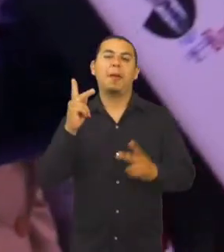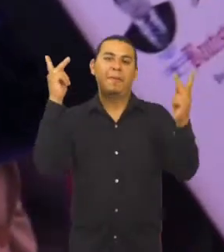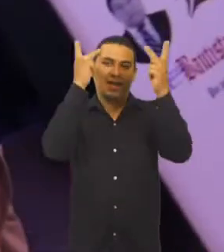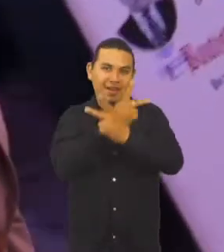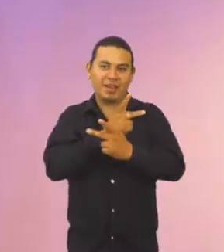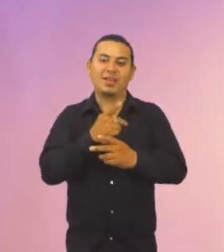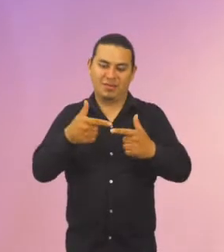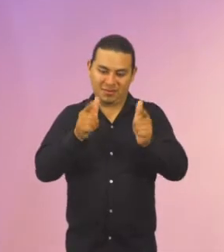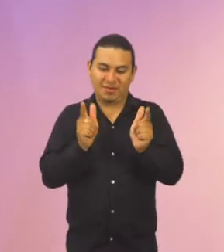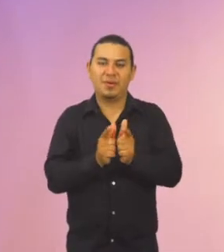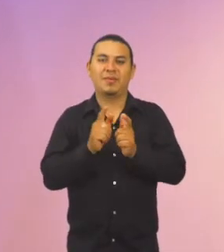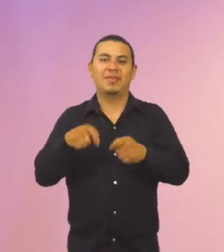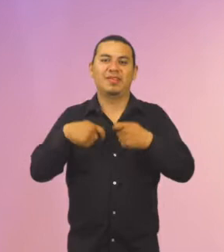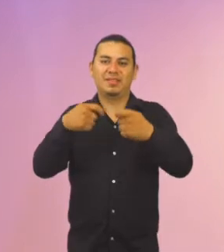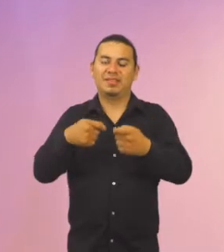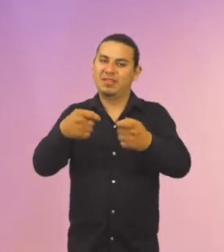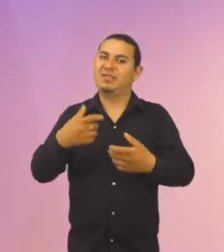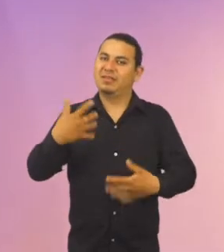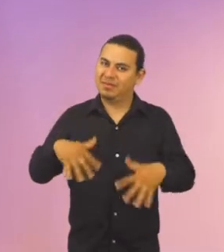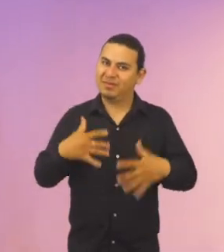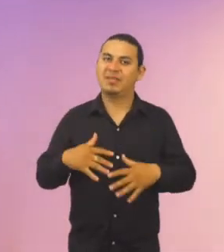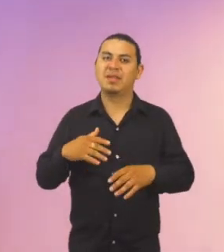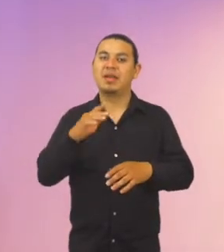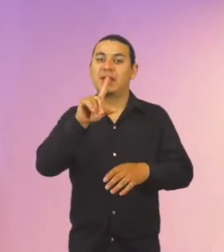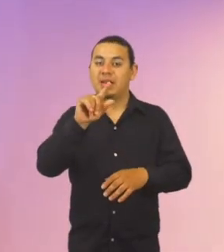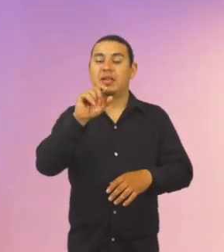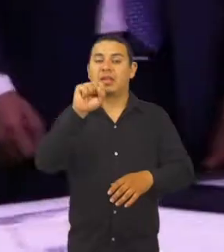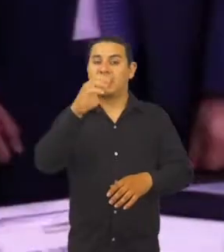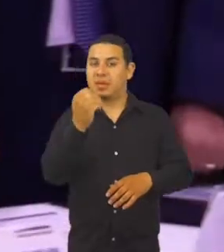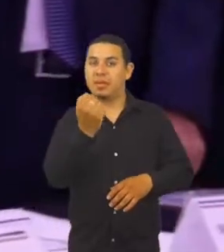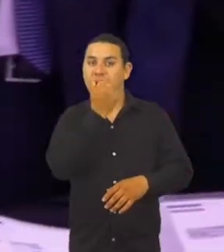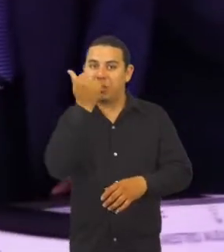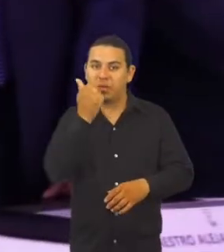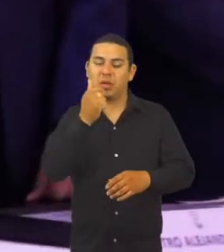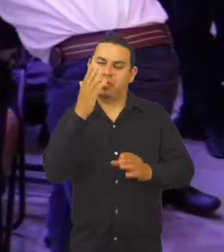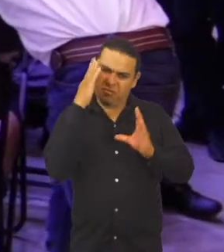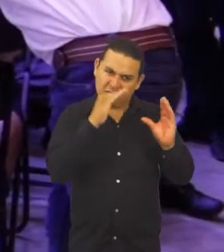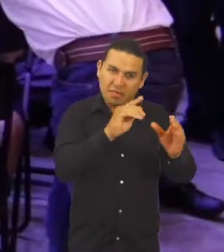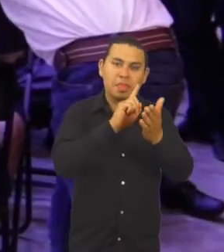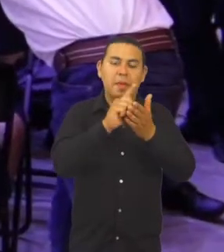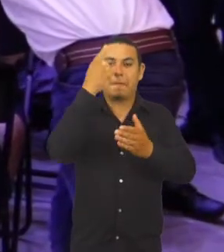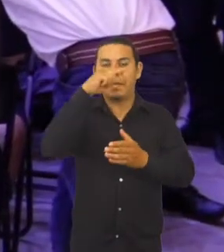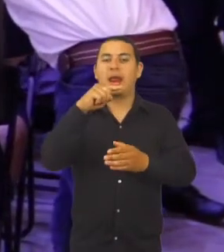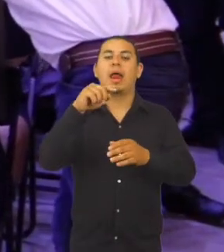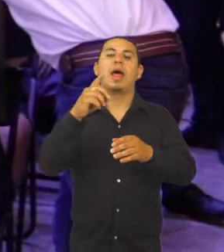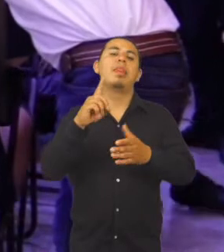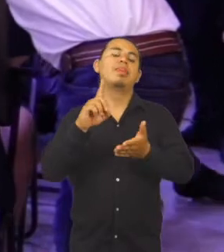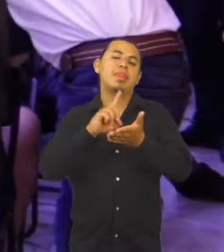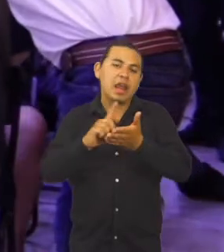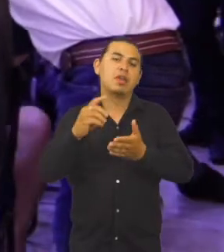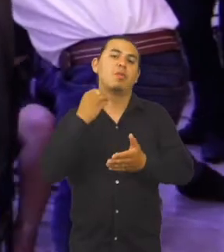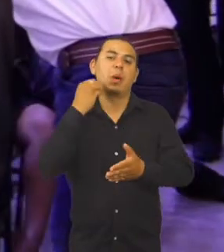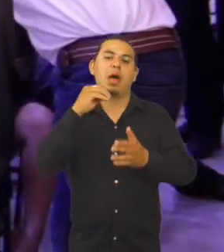estado de Oaxaca. Egresan 79 alumnos y la maestría es en Derecho Procesal Penal Acusatorio y es